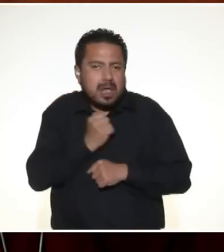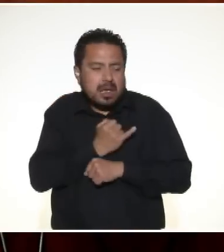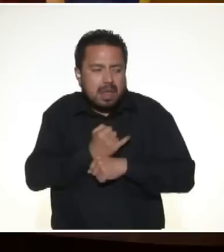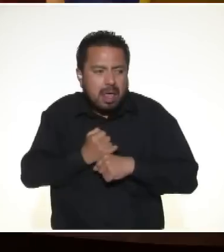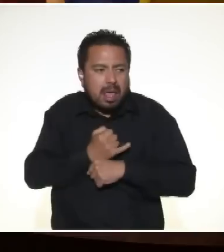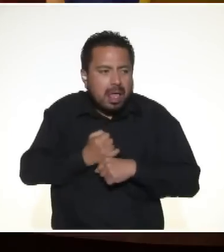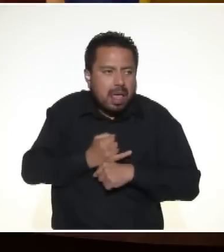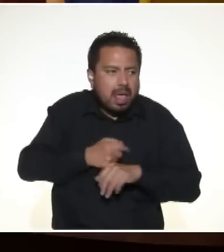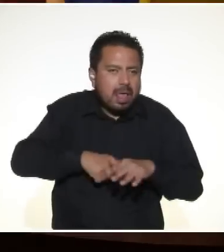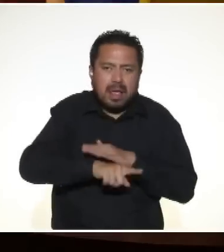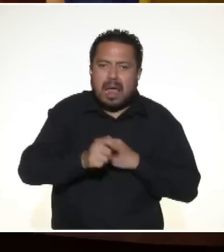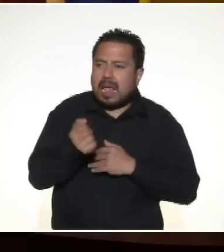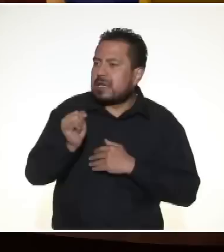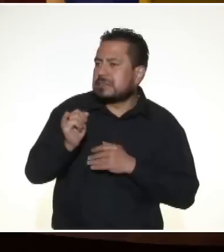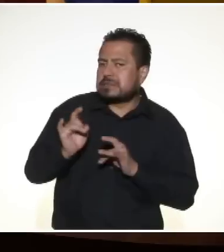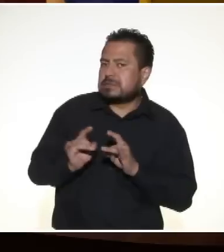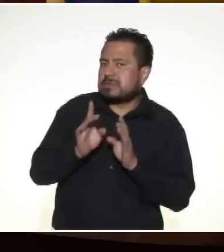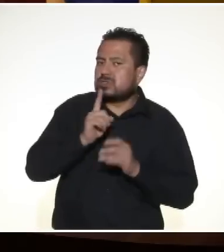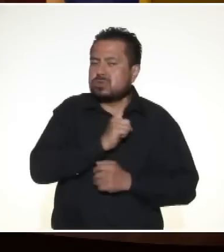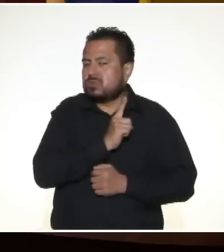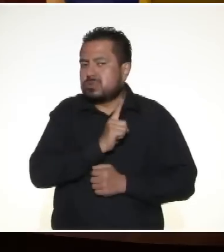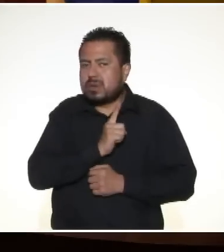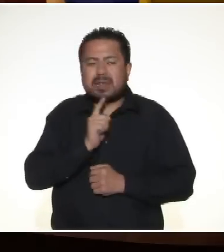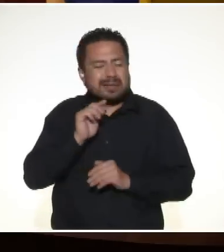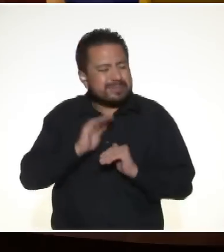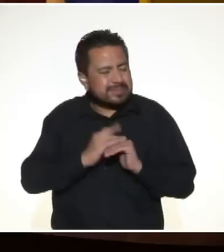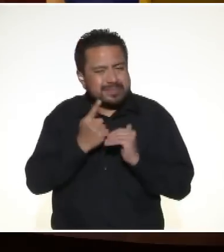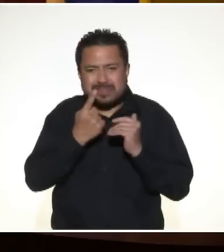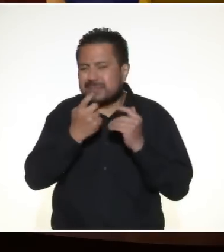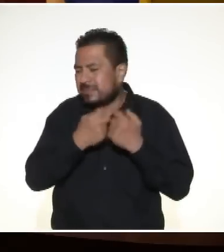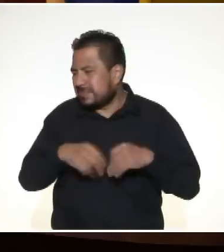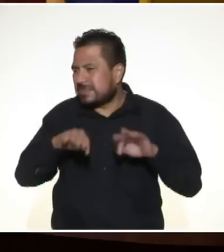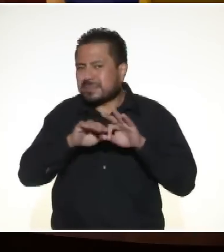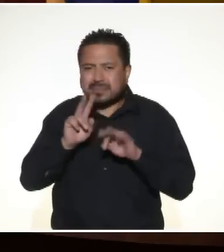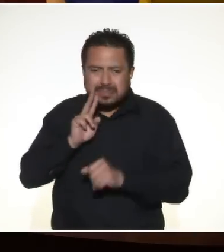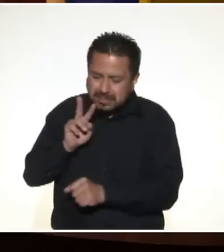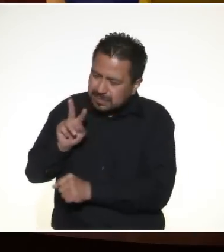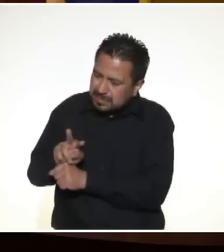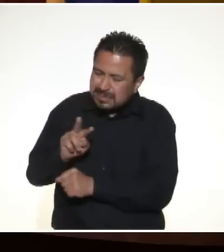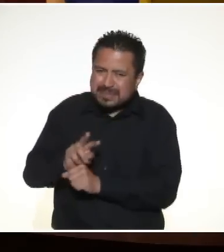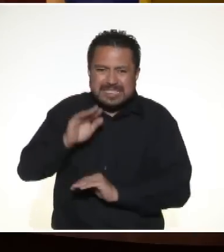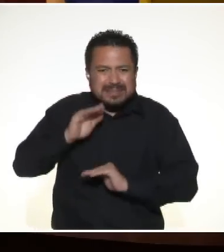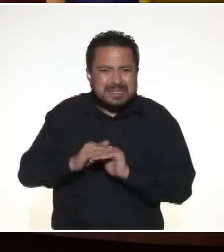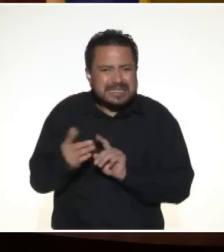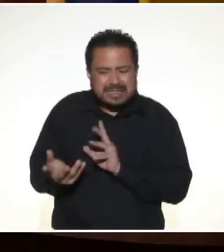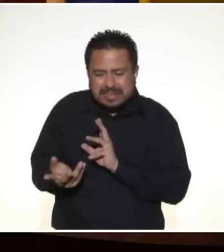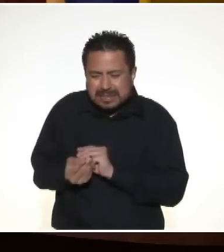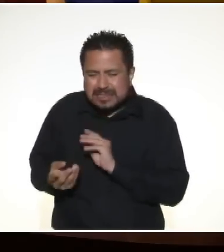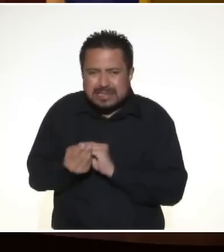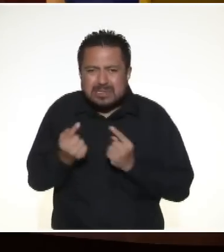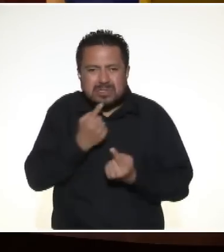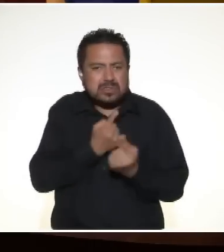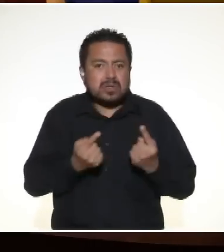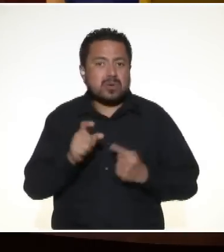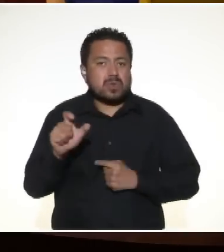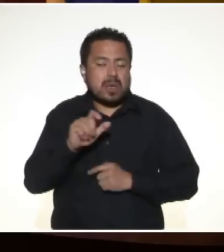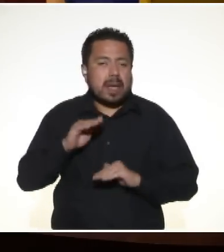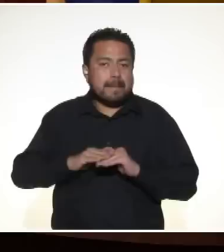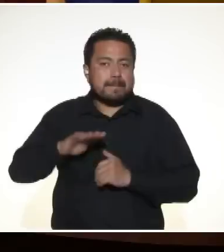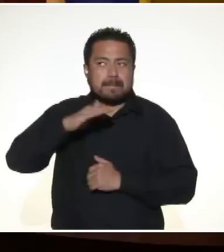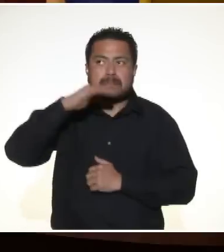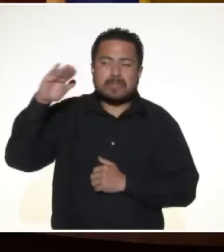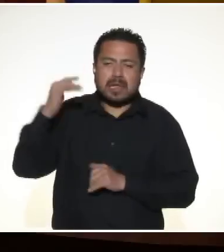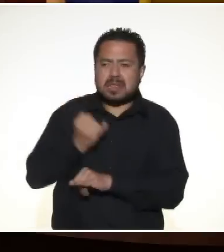naturaleza. Entonces, por eso siempre es súper importante mantener una supervisión muy cercana con los más chiquitos y cuando ya están más grandes y son